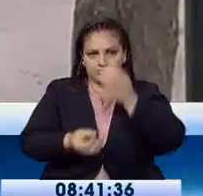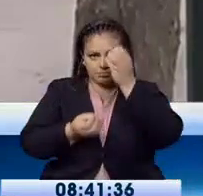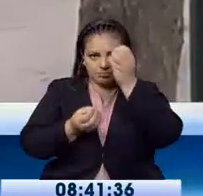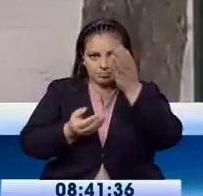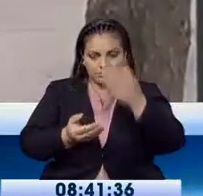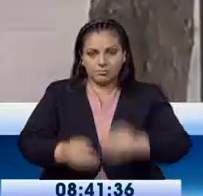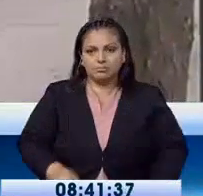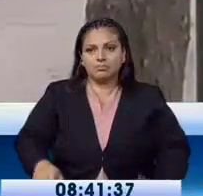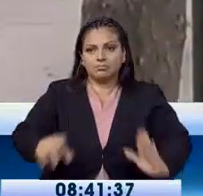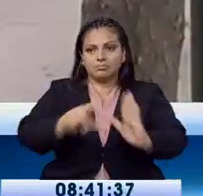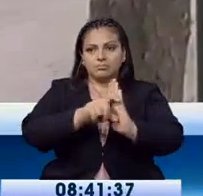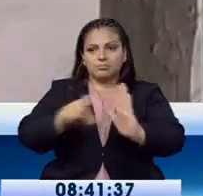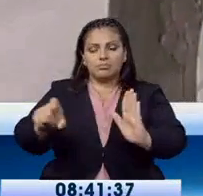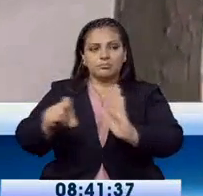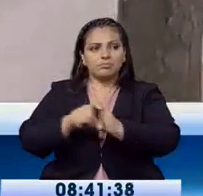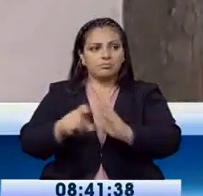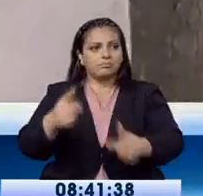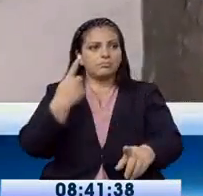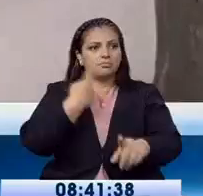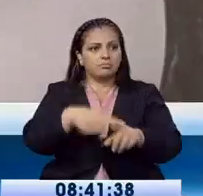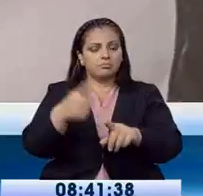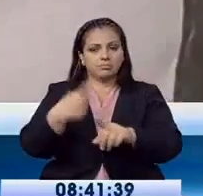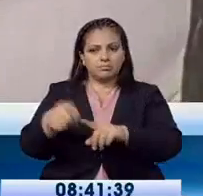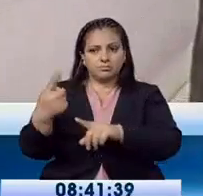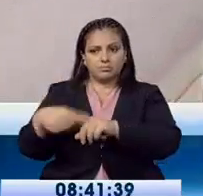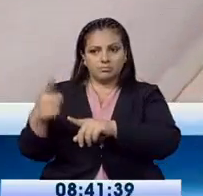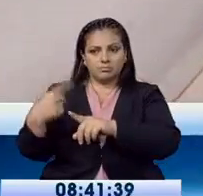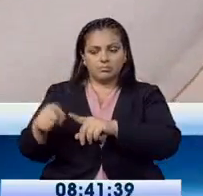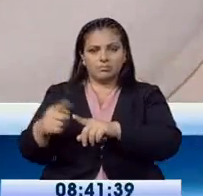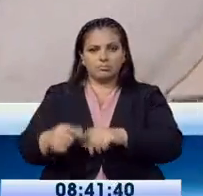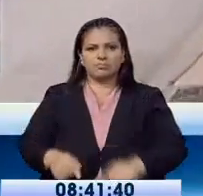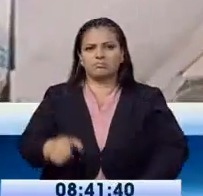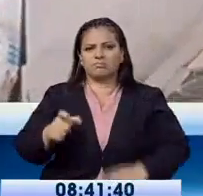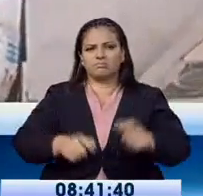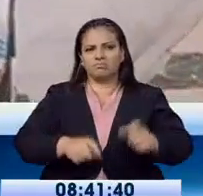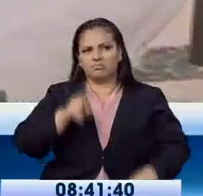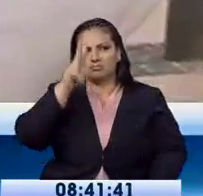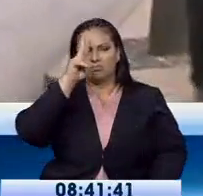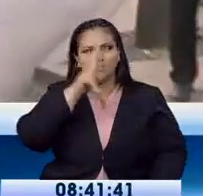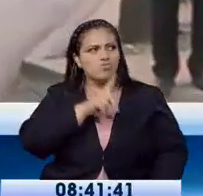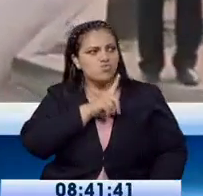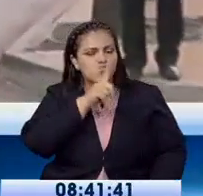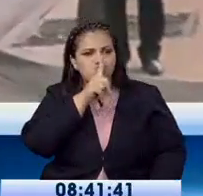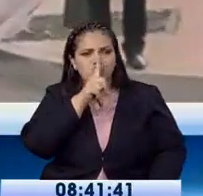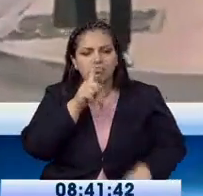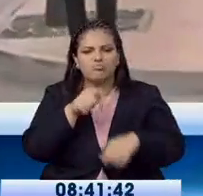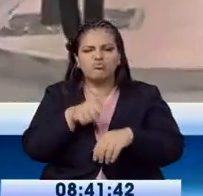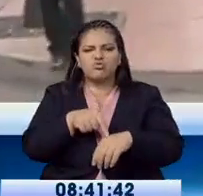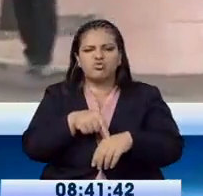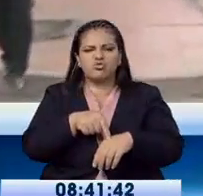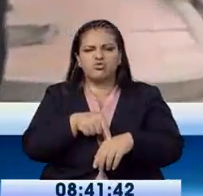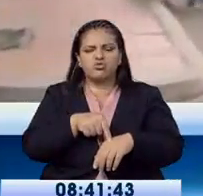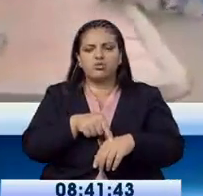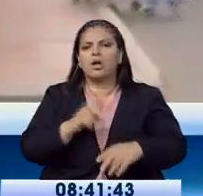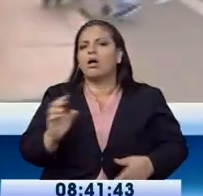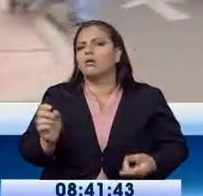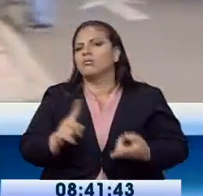encuentran desocupados se han convertido en baños públicos fumadero y